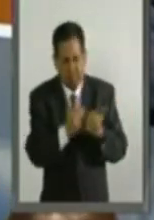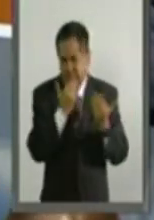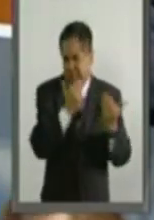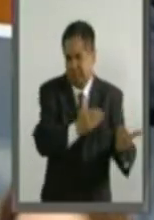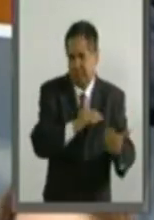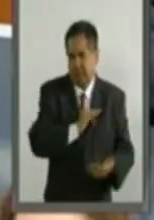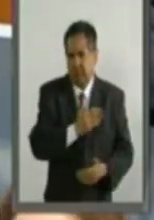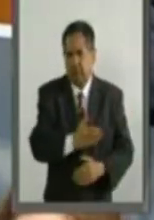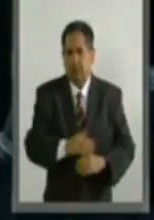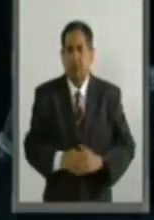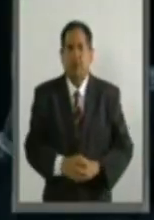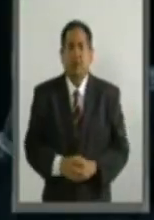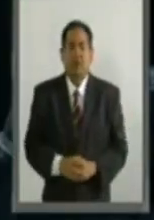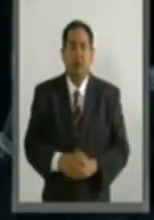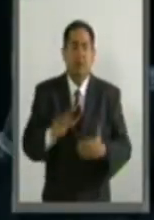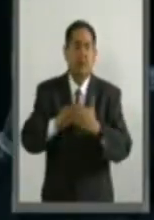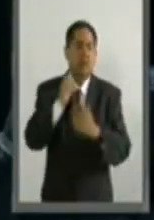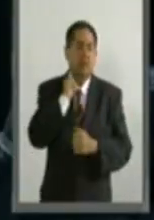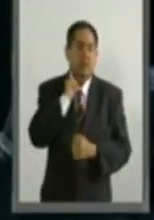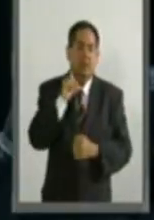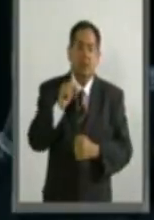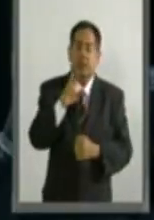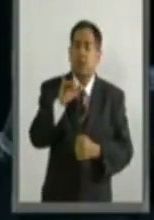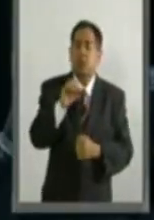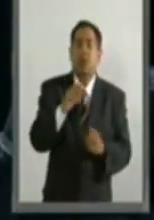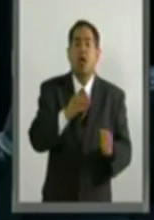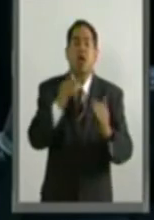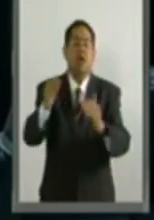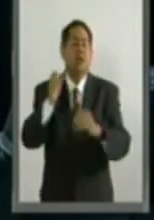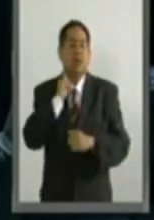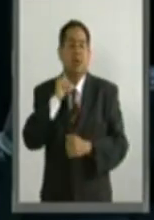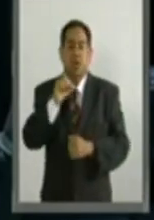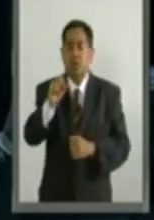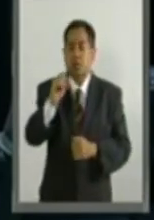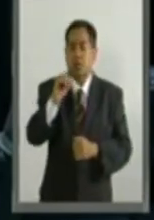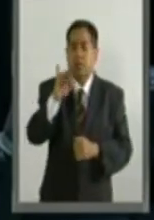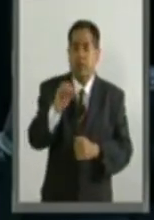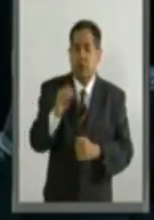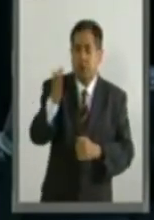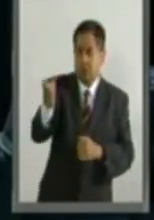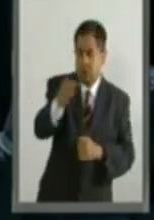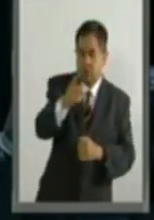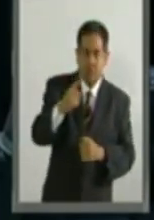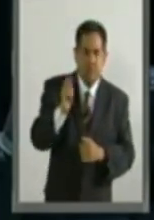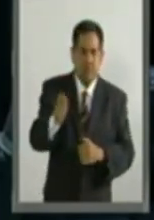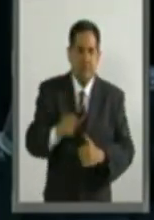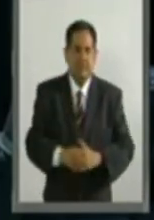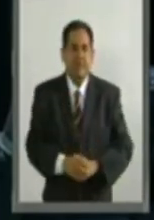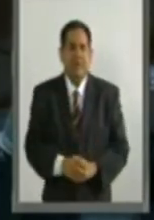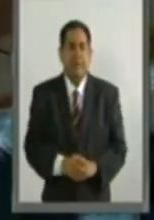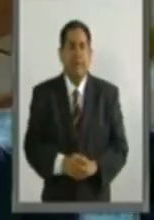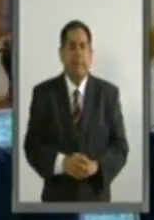Margarita. Muchas gracias. Gracias, senador Armando Ríos Peter. Senador Sofío, denle volumen en su escaño, por favor.